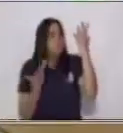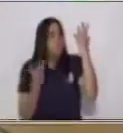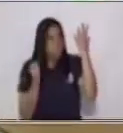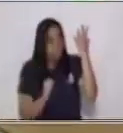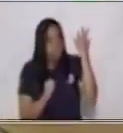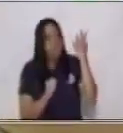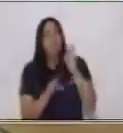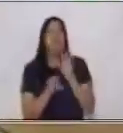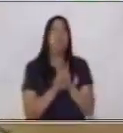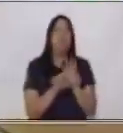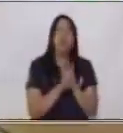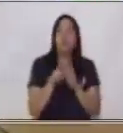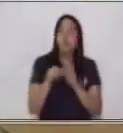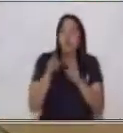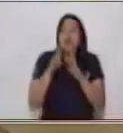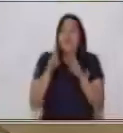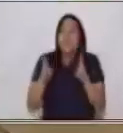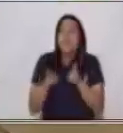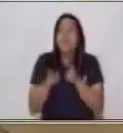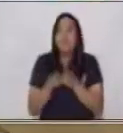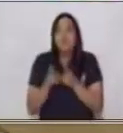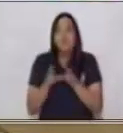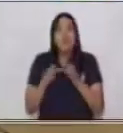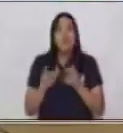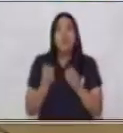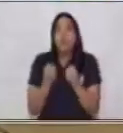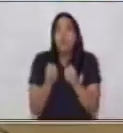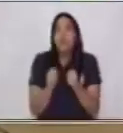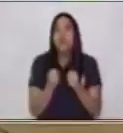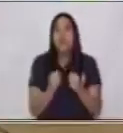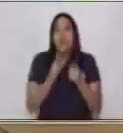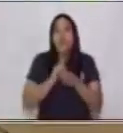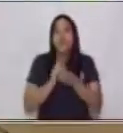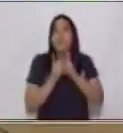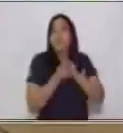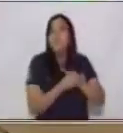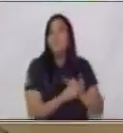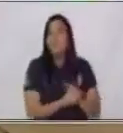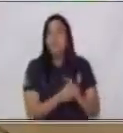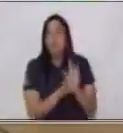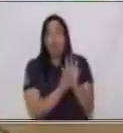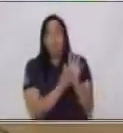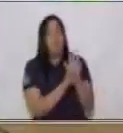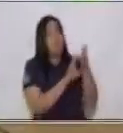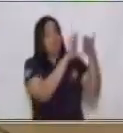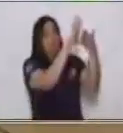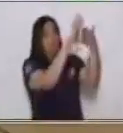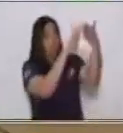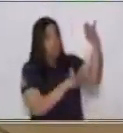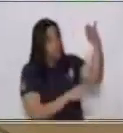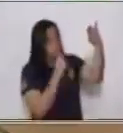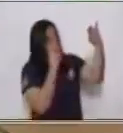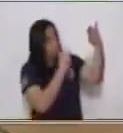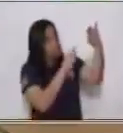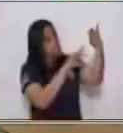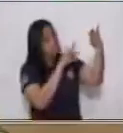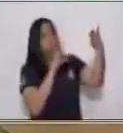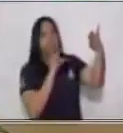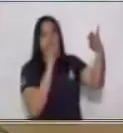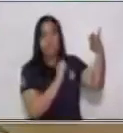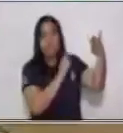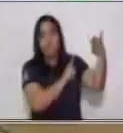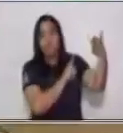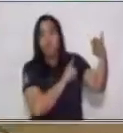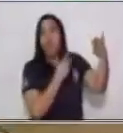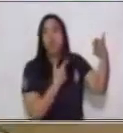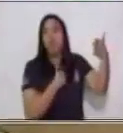decir en el resumen es lo que aparece en el texto, es decir, nos vamos a basar en el texto mismo, no vamos a